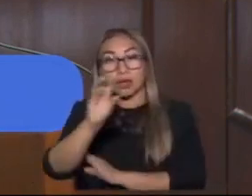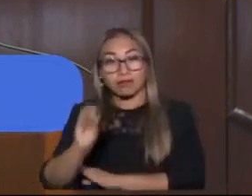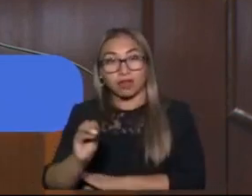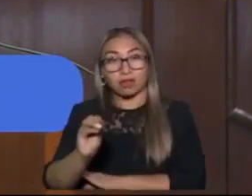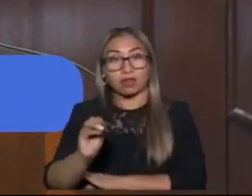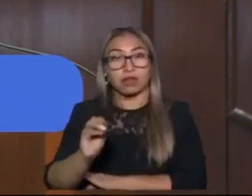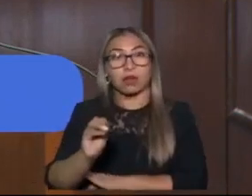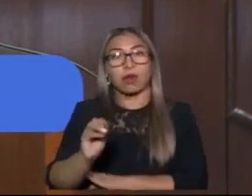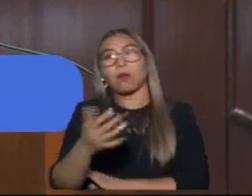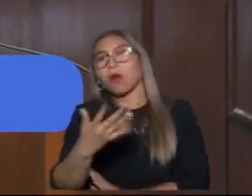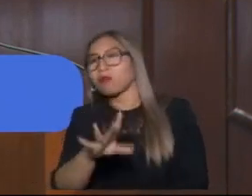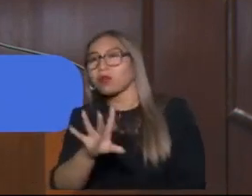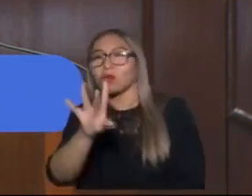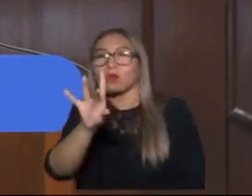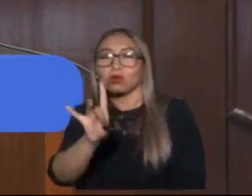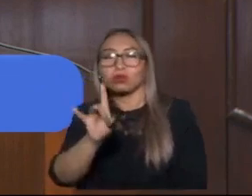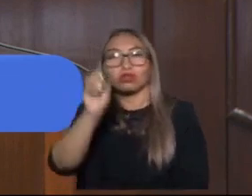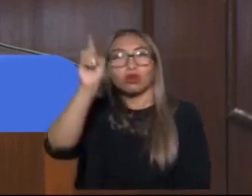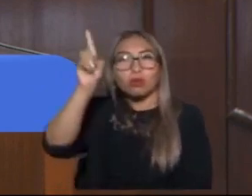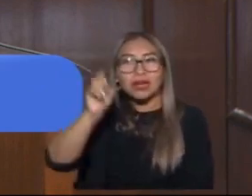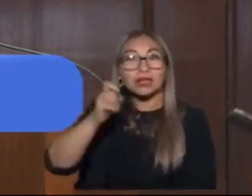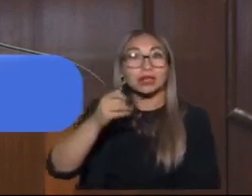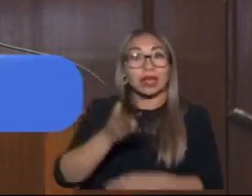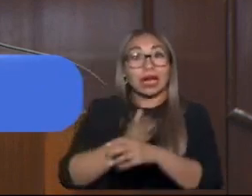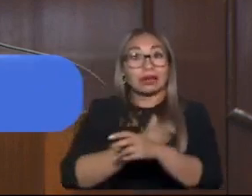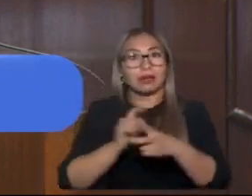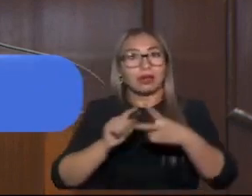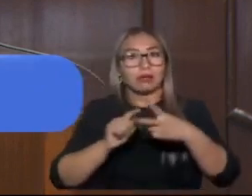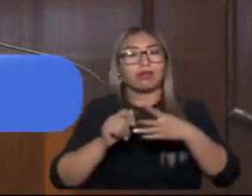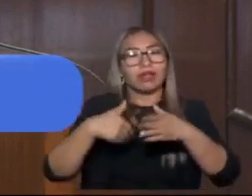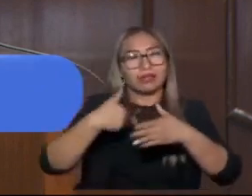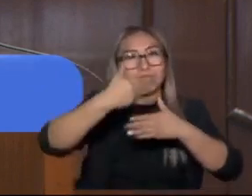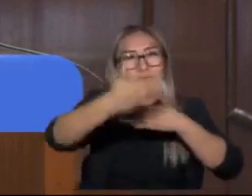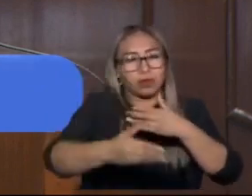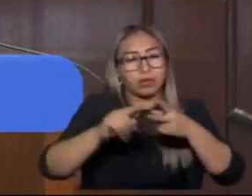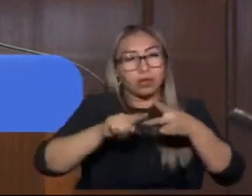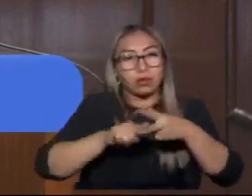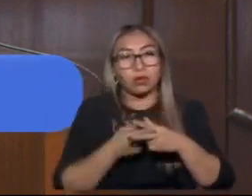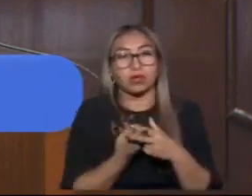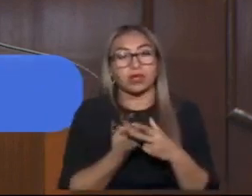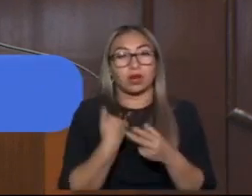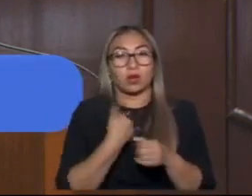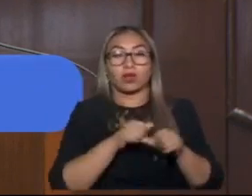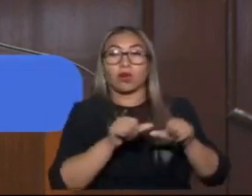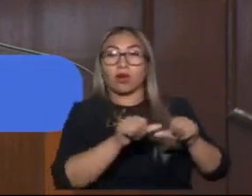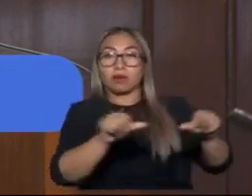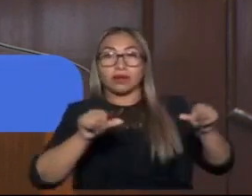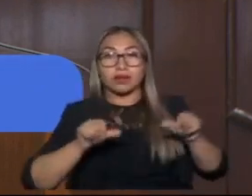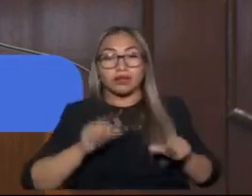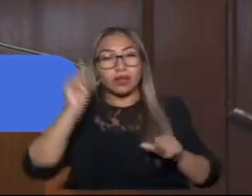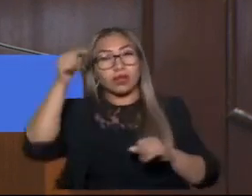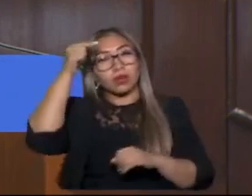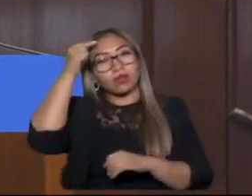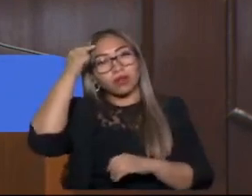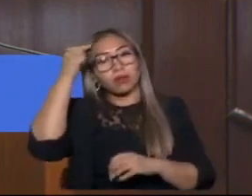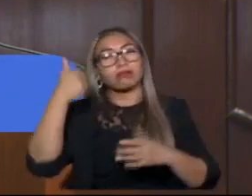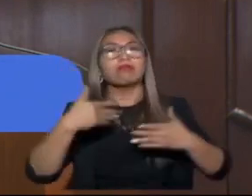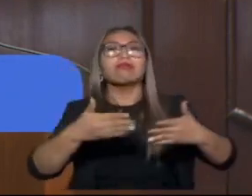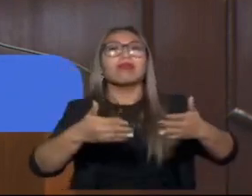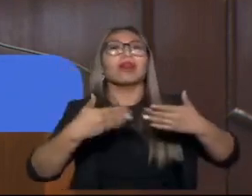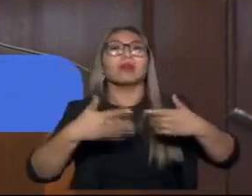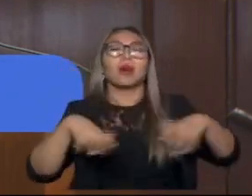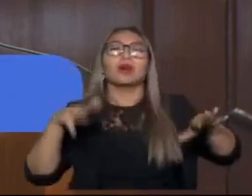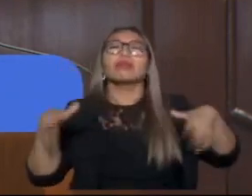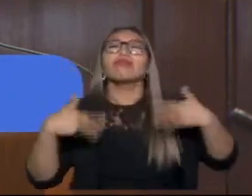tan solo 8 meses de haber iniciado nuestra administración, Panamá tuvo que hacer frente a